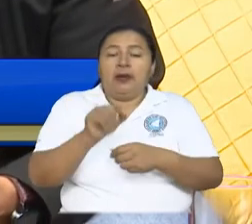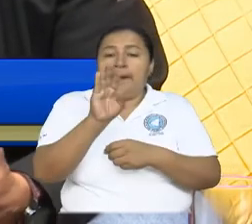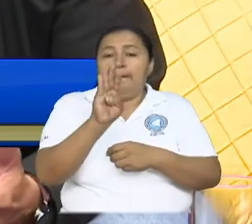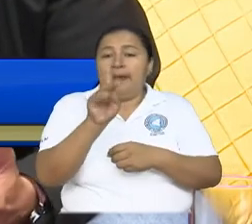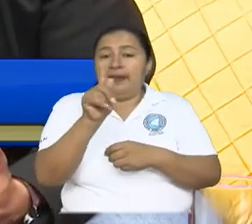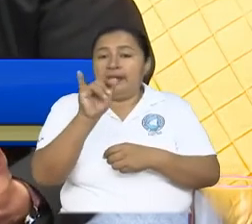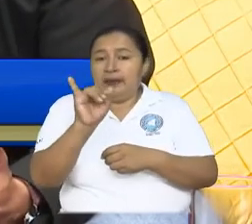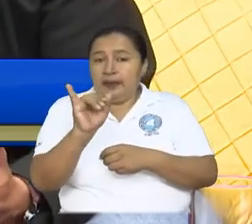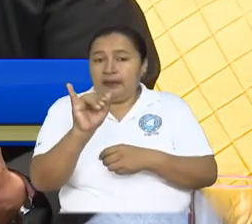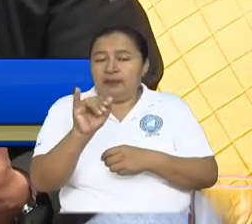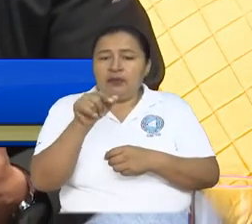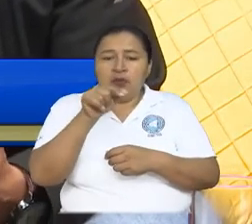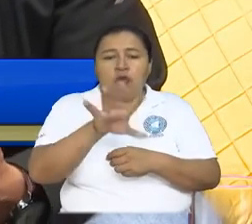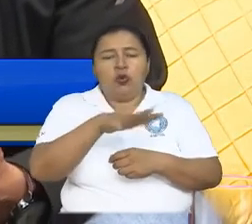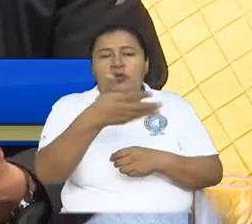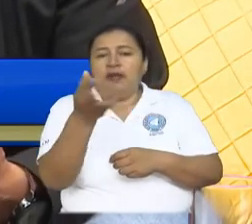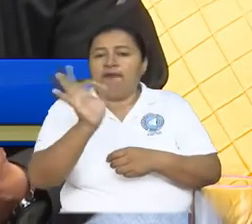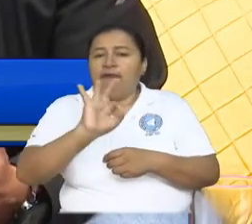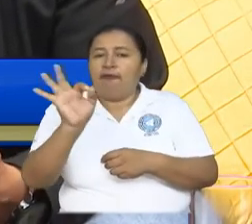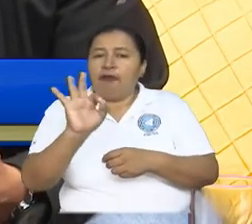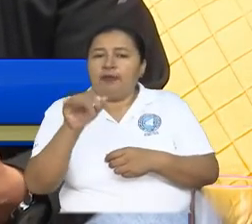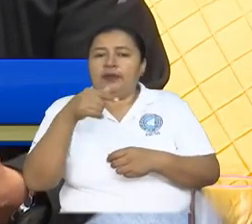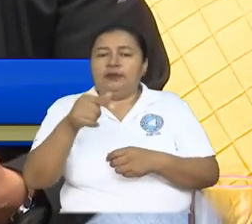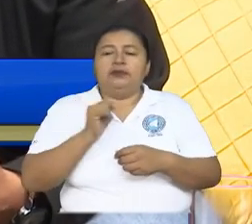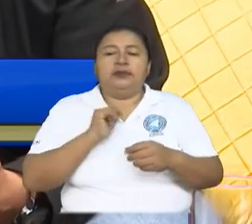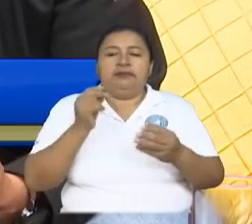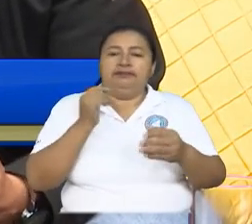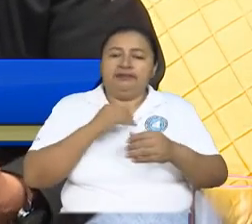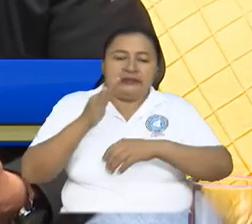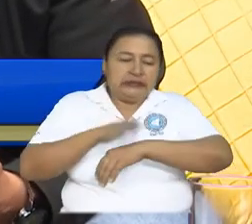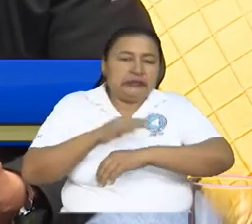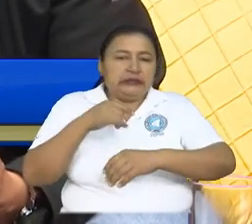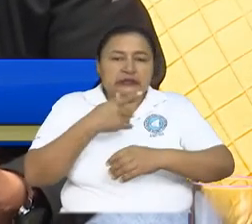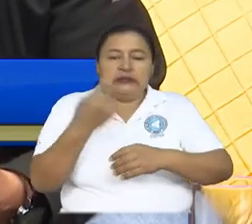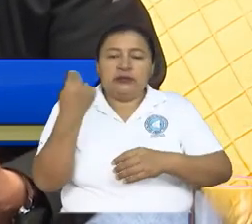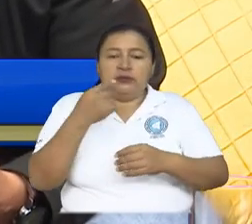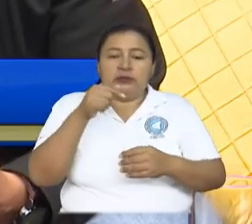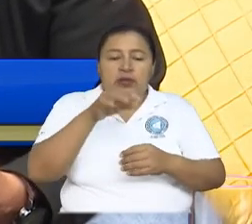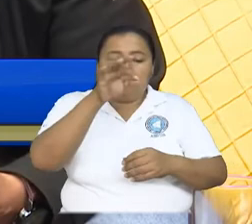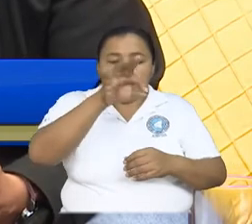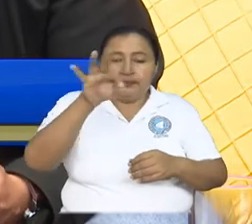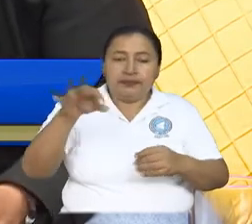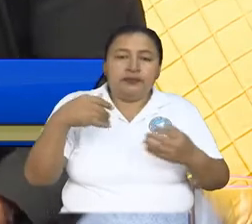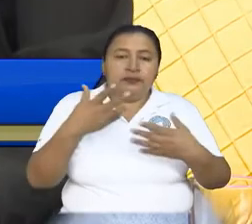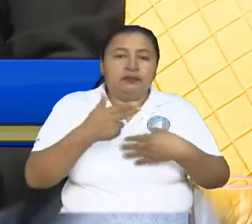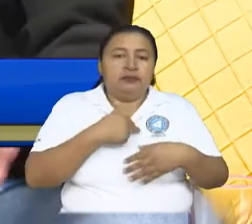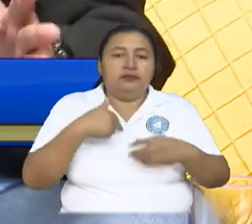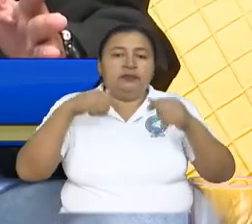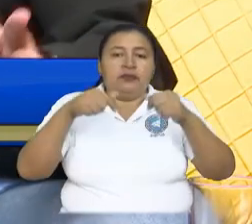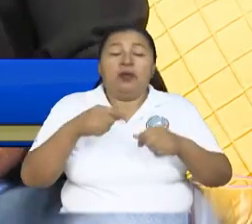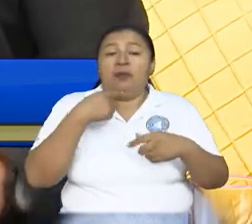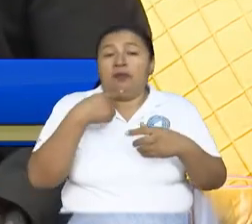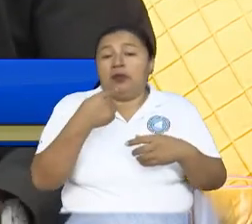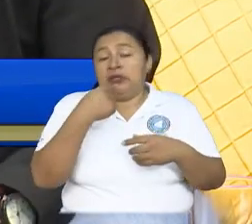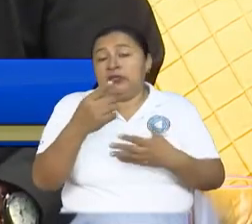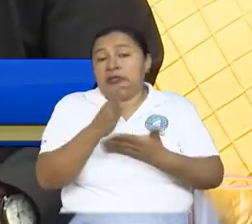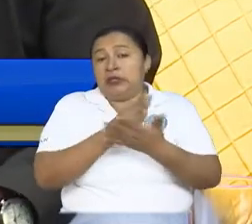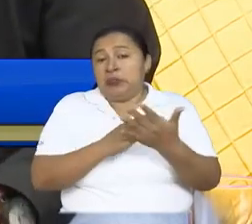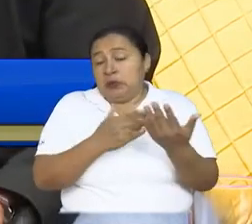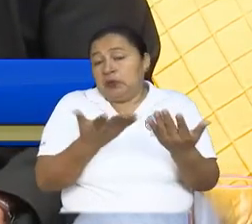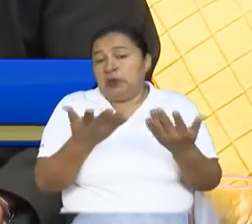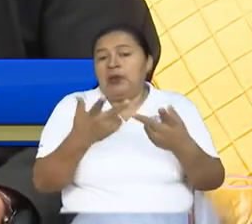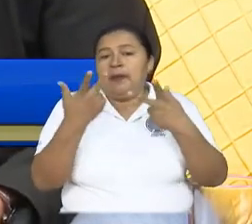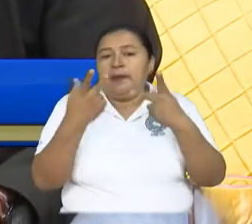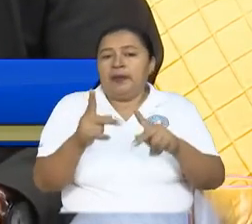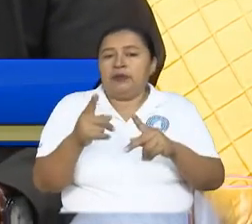que el otro la otra sustancia verdad biológica que se está echando ese por mencionar uno pero si